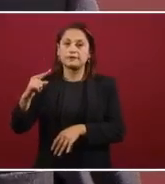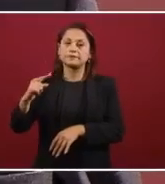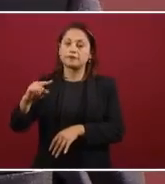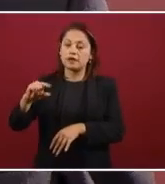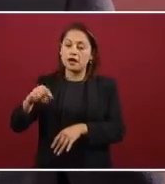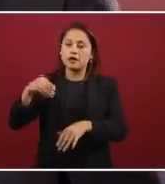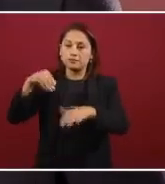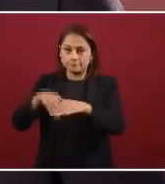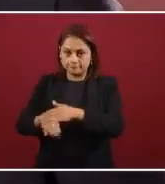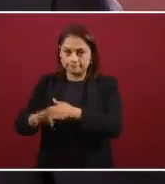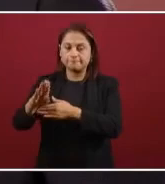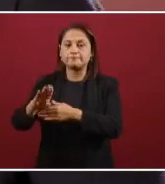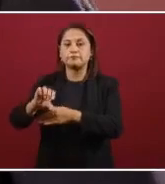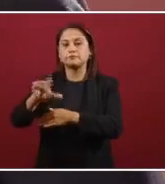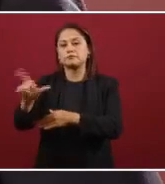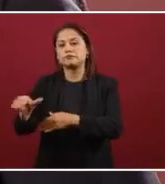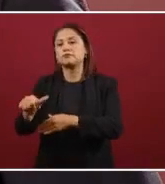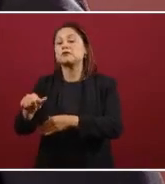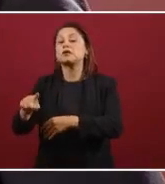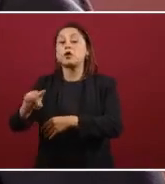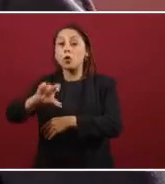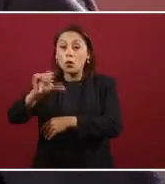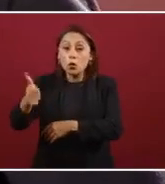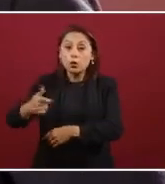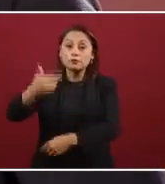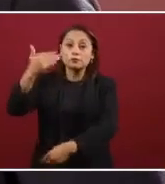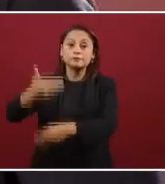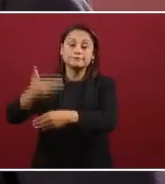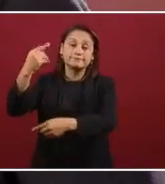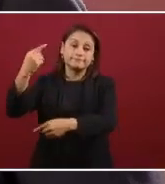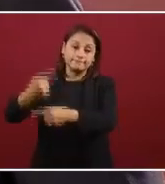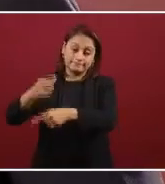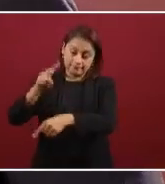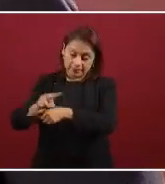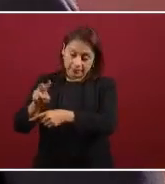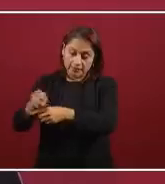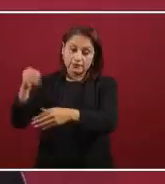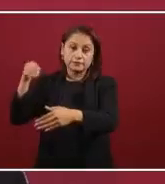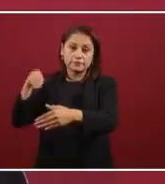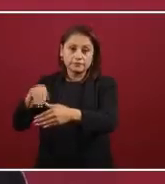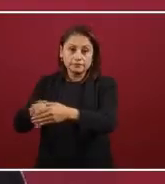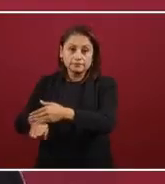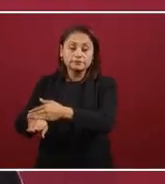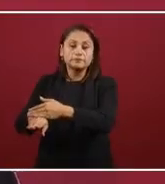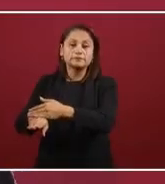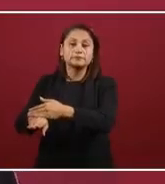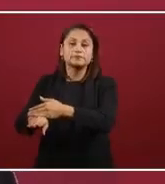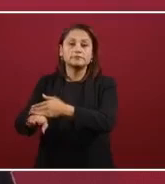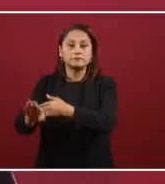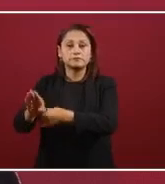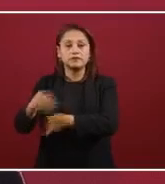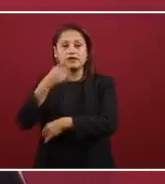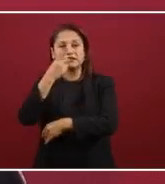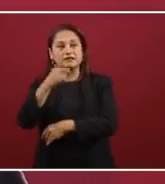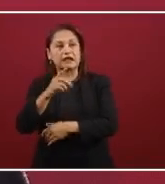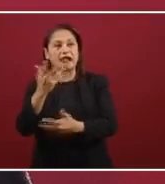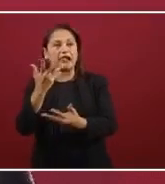cosa y luego pues se meten a, me